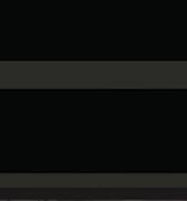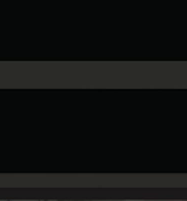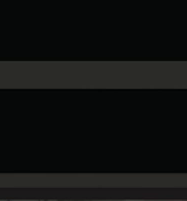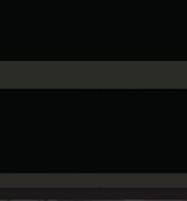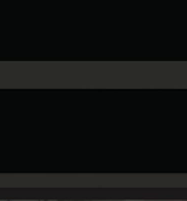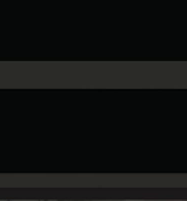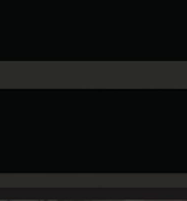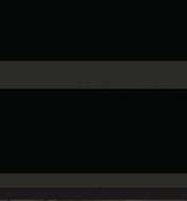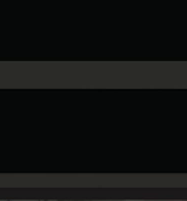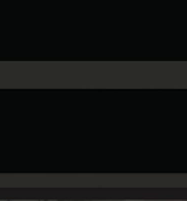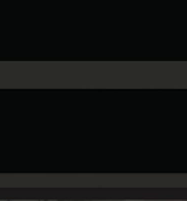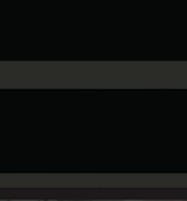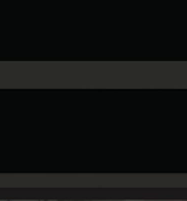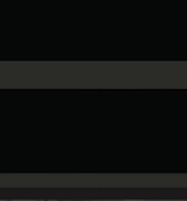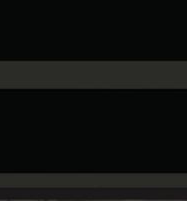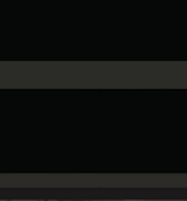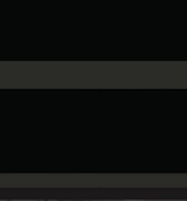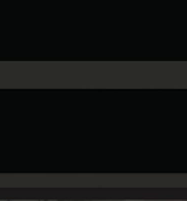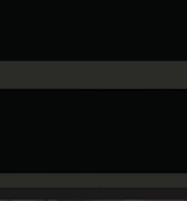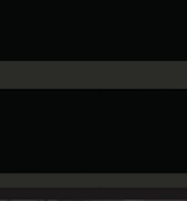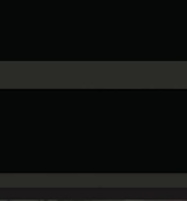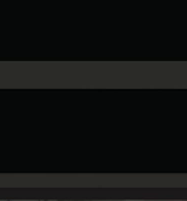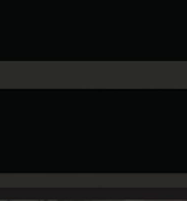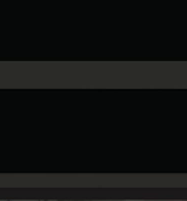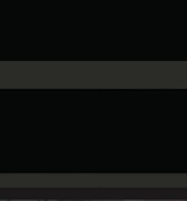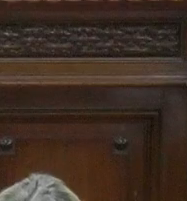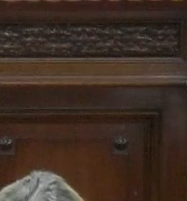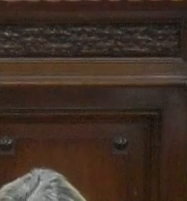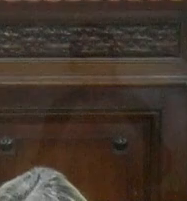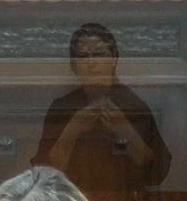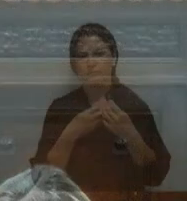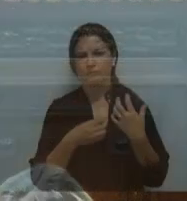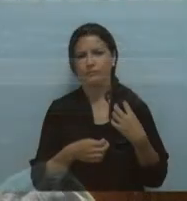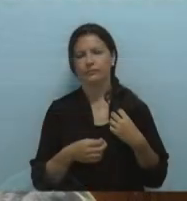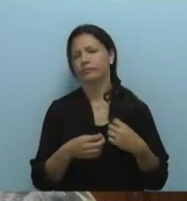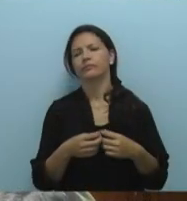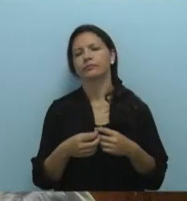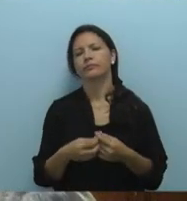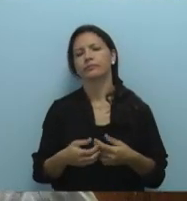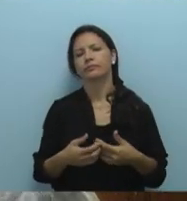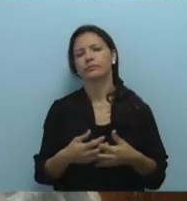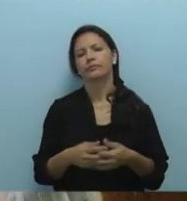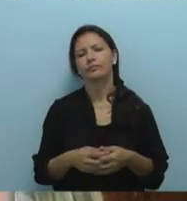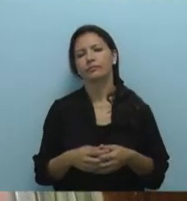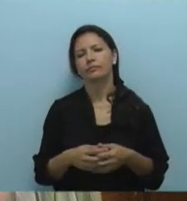de esta Cámara de Diputadas y Diputados y vuelve a la Cámara de Senadores.